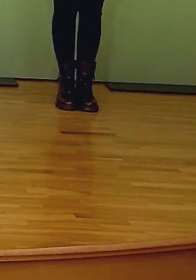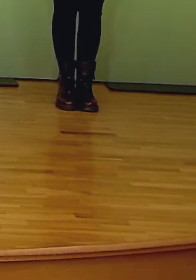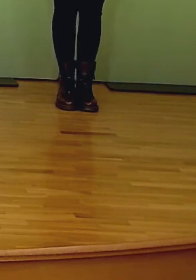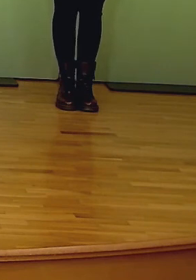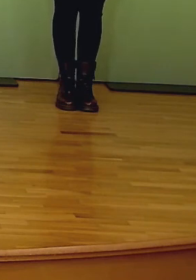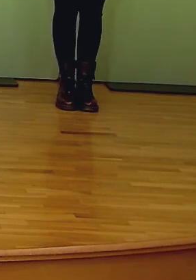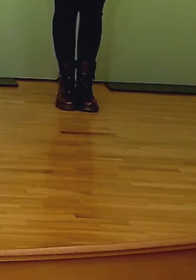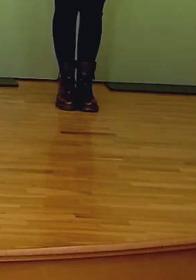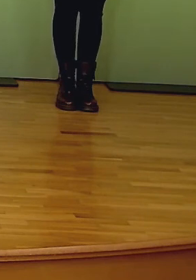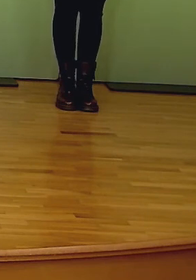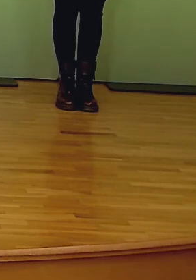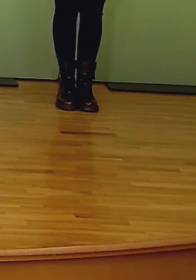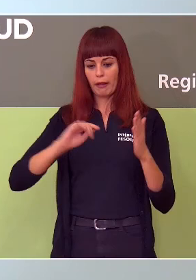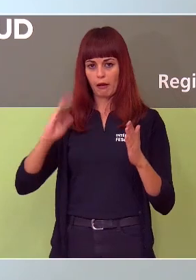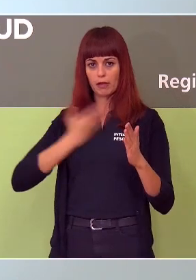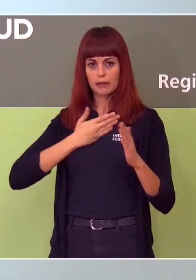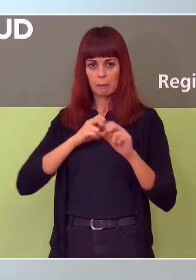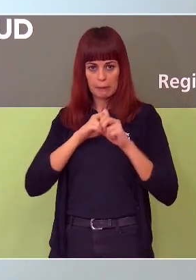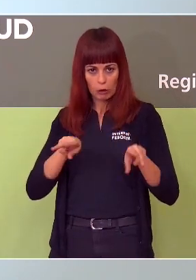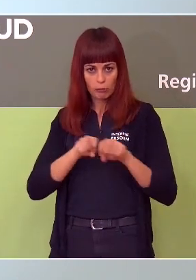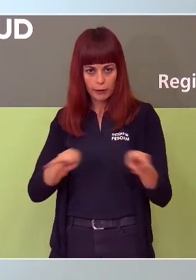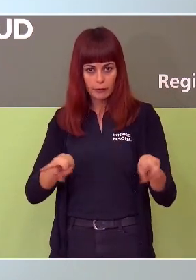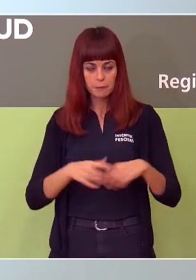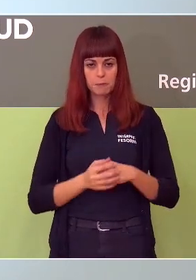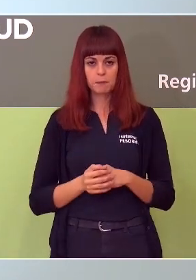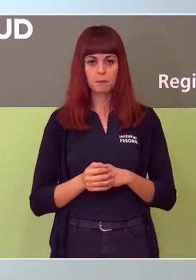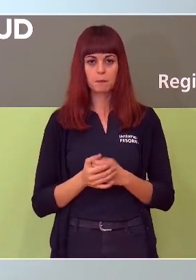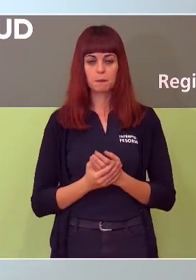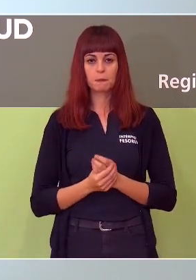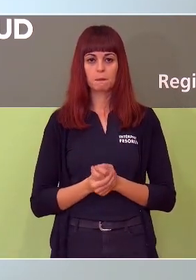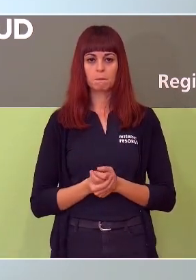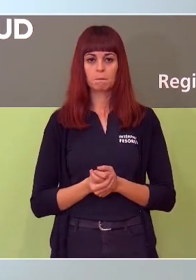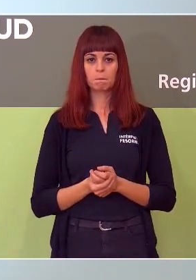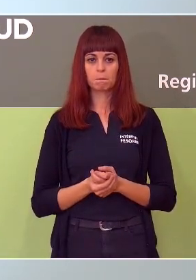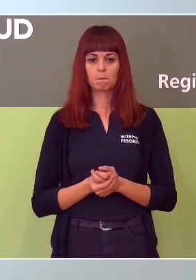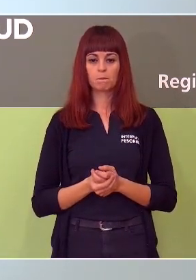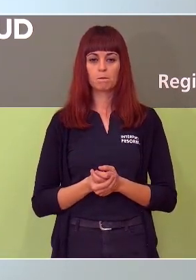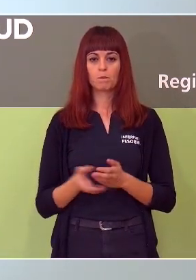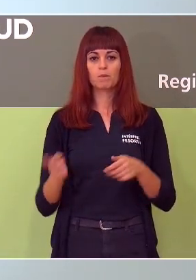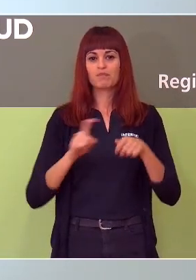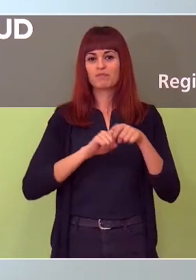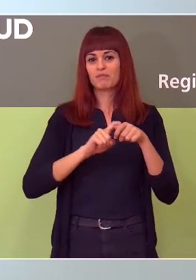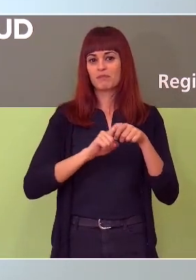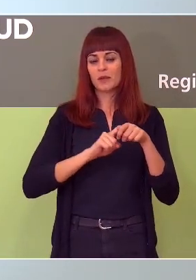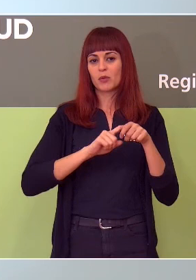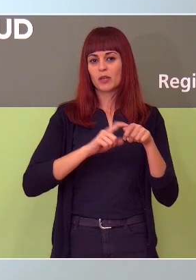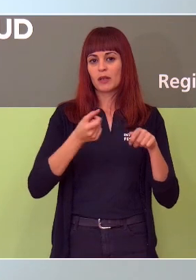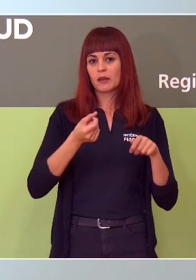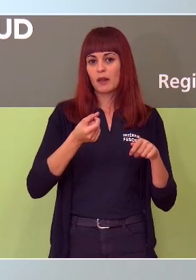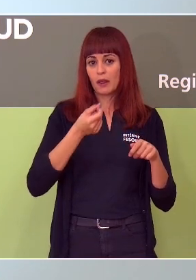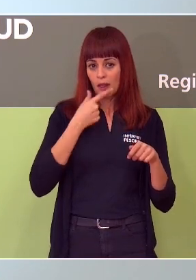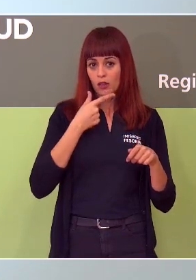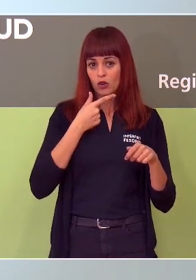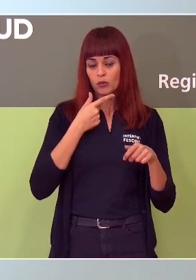incluso pueden hacer empeorar al enfermo? Bueno, habitualmente estos tipos de ensayos se hacen a nivel multicéntrico y